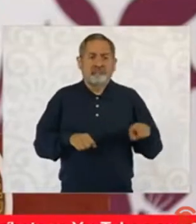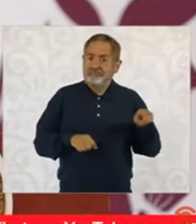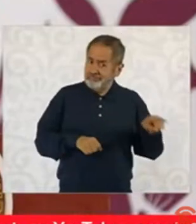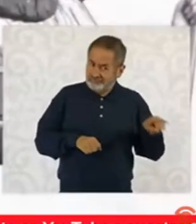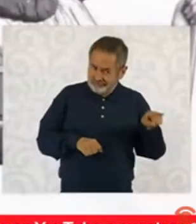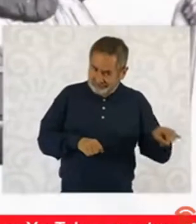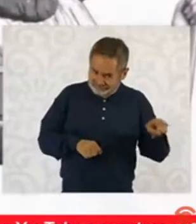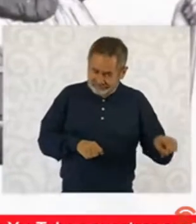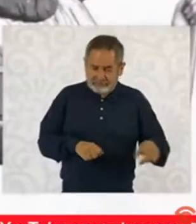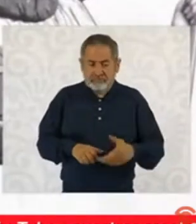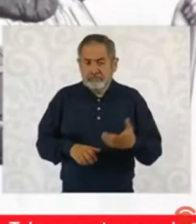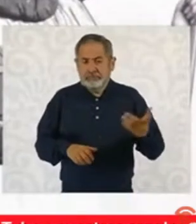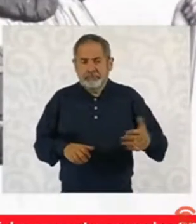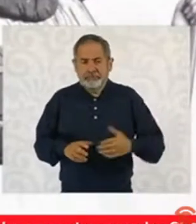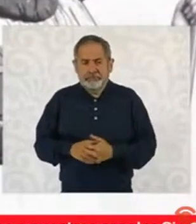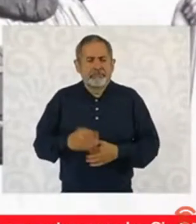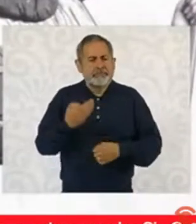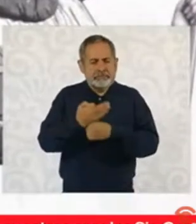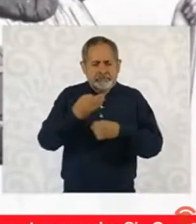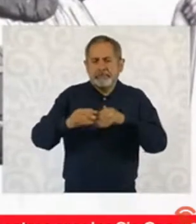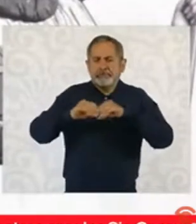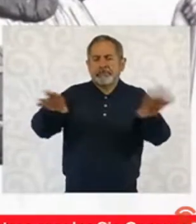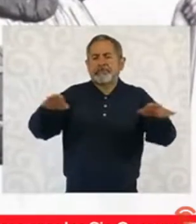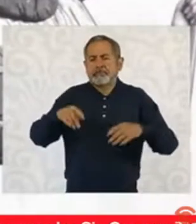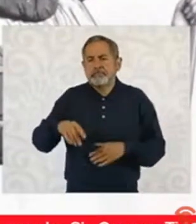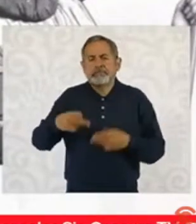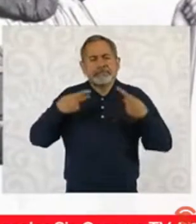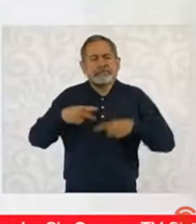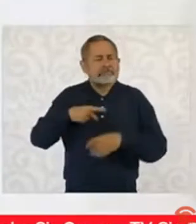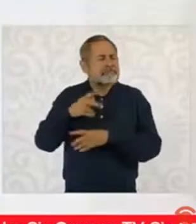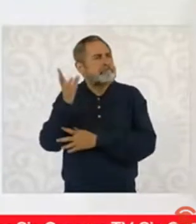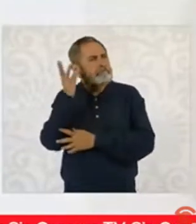Es nada más para que quien nos escuche y quien lee y quien